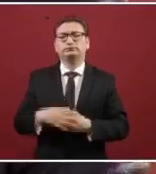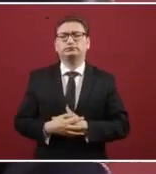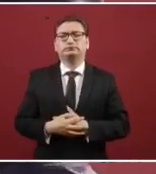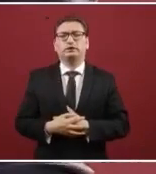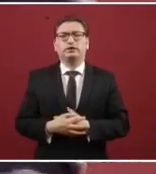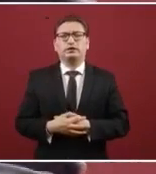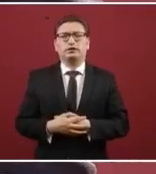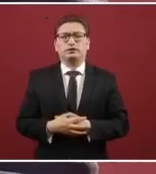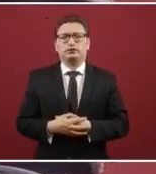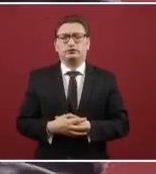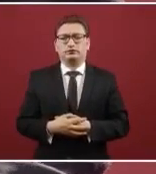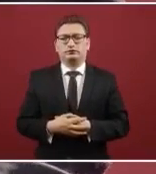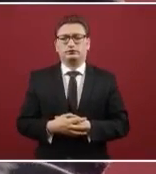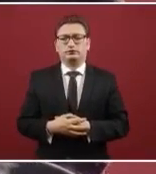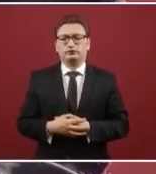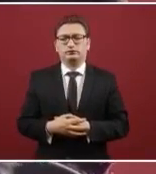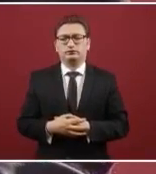se habían extraído